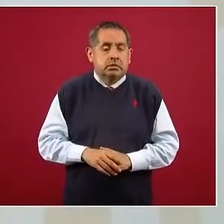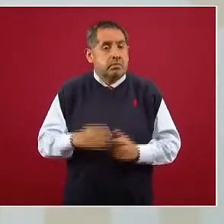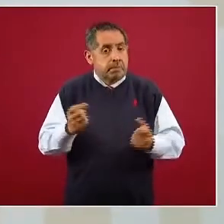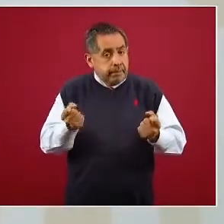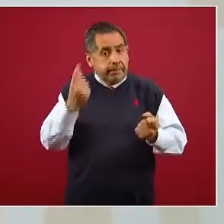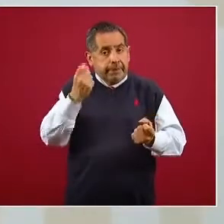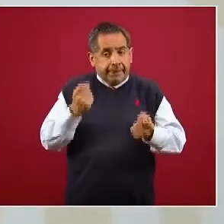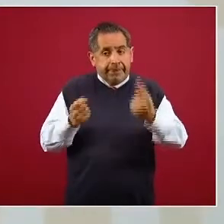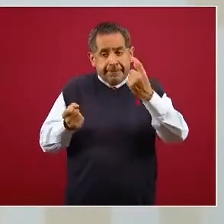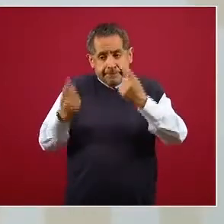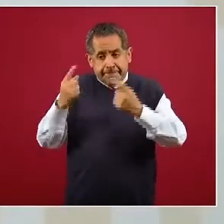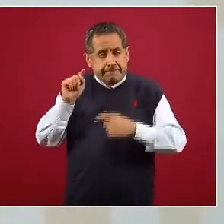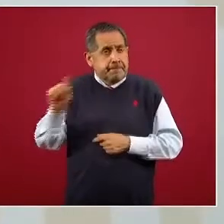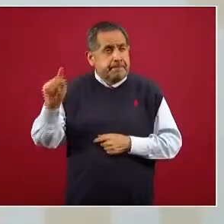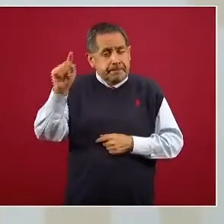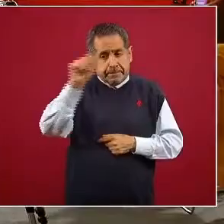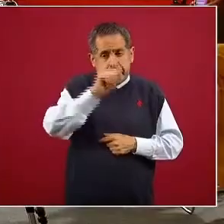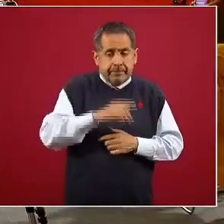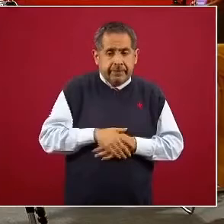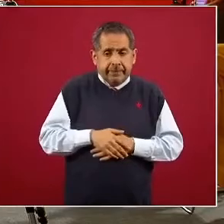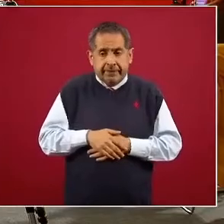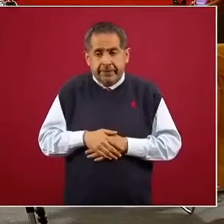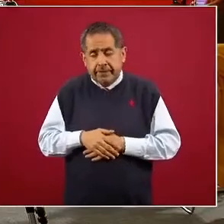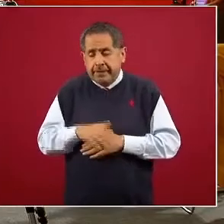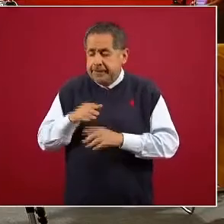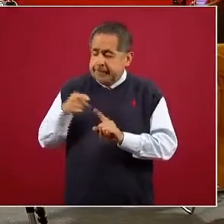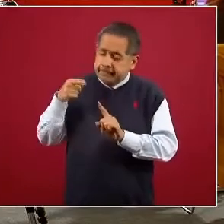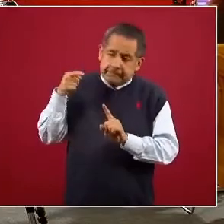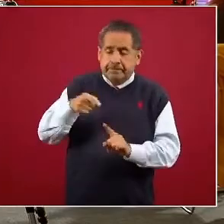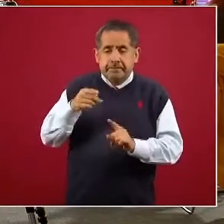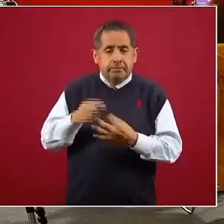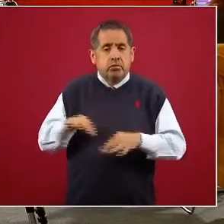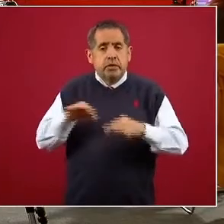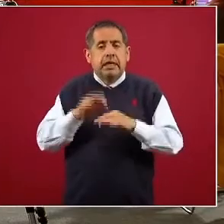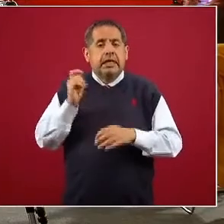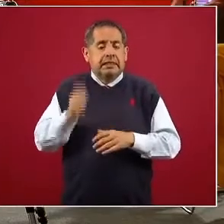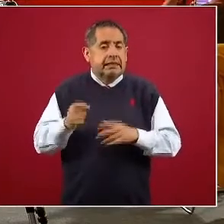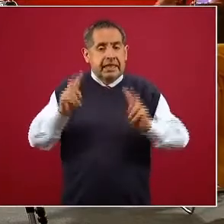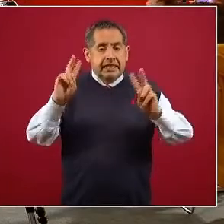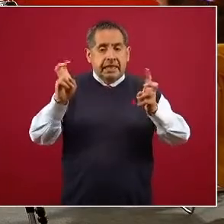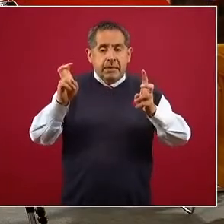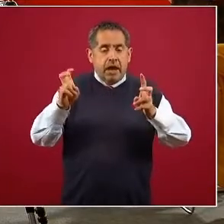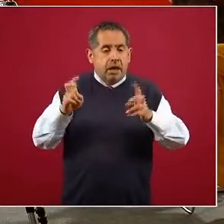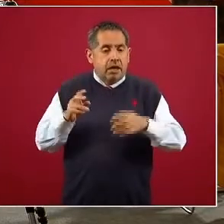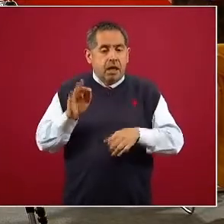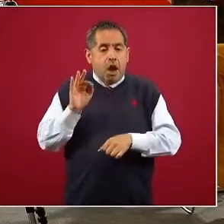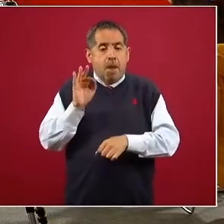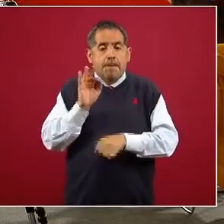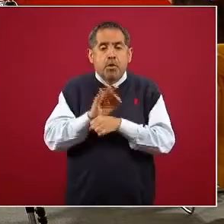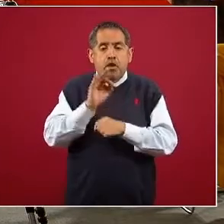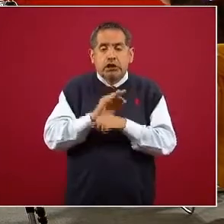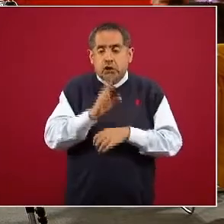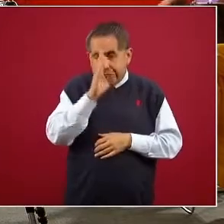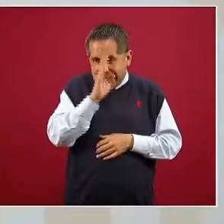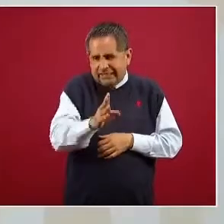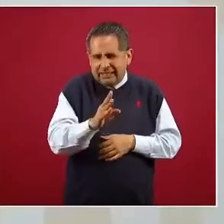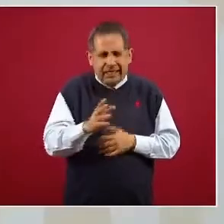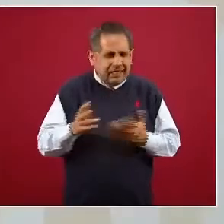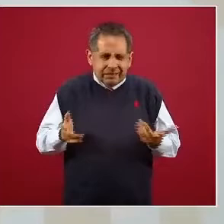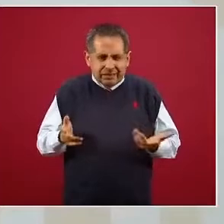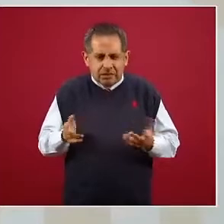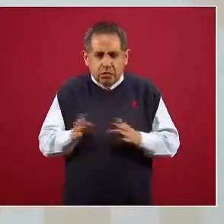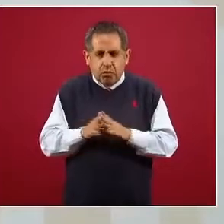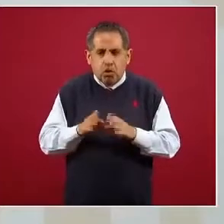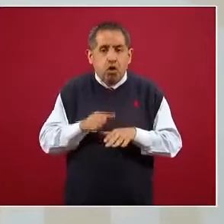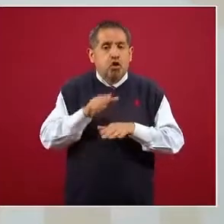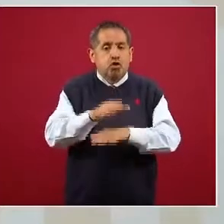algunos casos, el énfasis mayor es en el tema de la protección directa de las personas